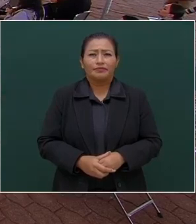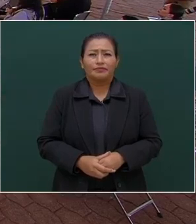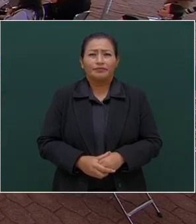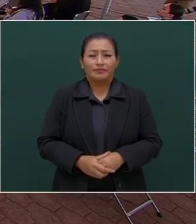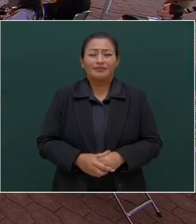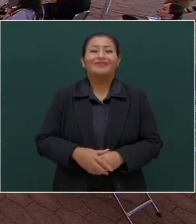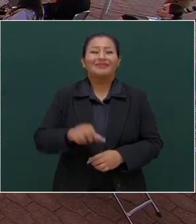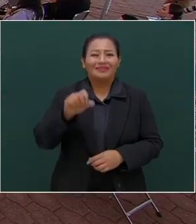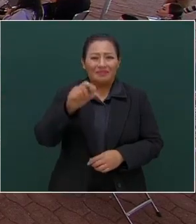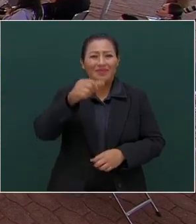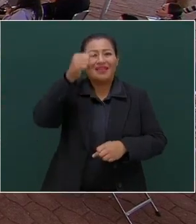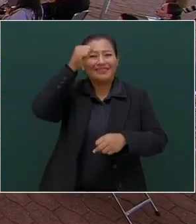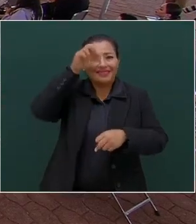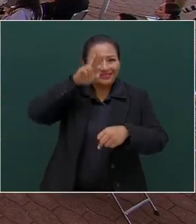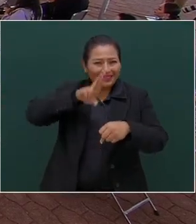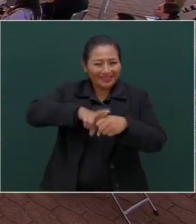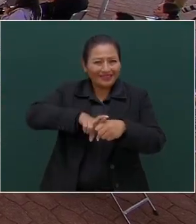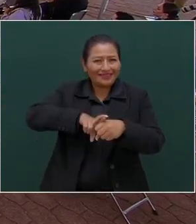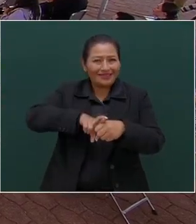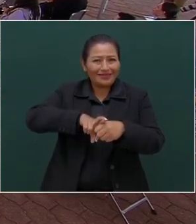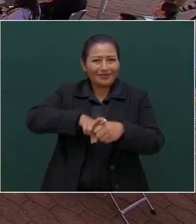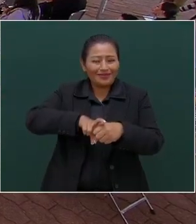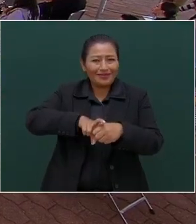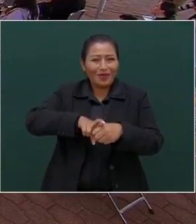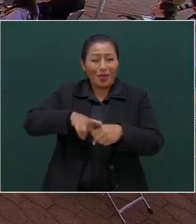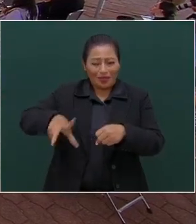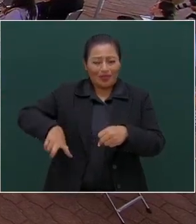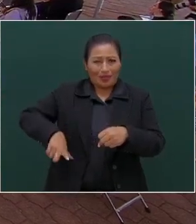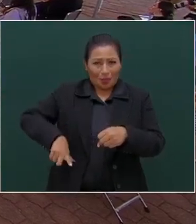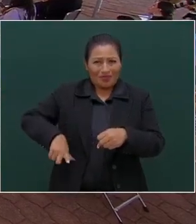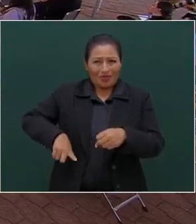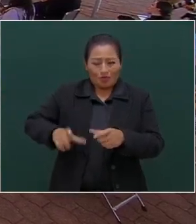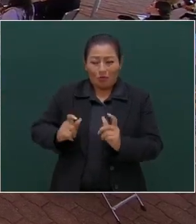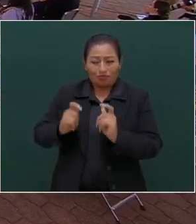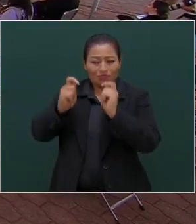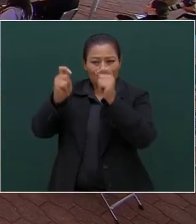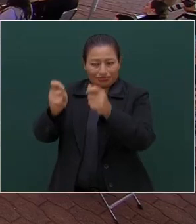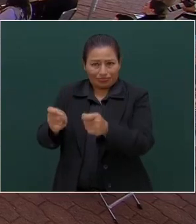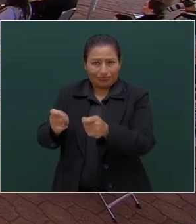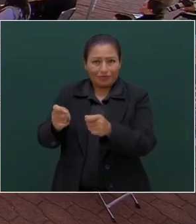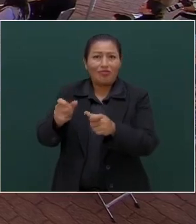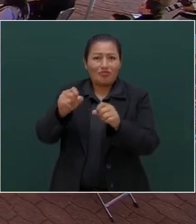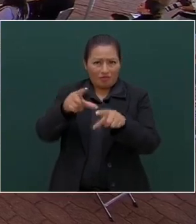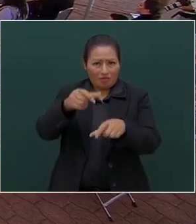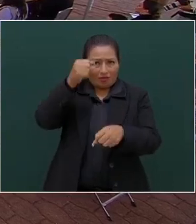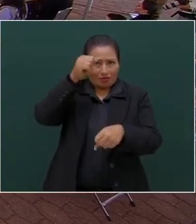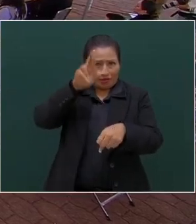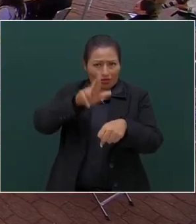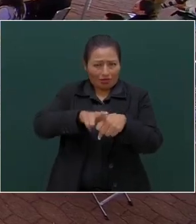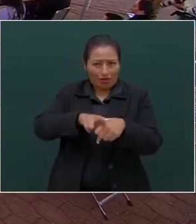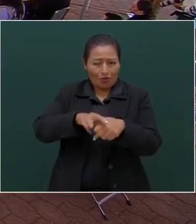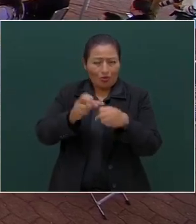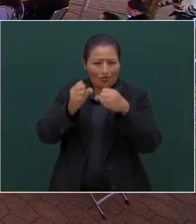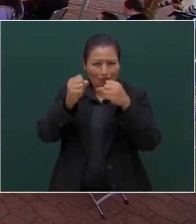Se le encargaba al secretario de gobierno, al secretario de Seguridad Pública.